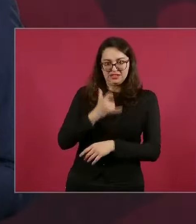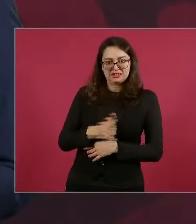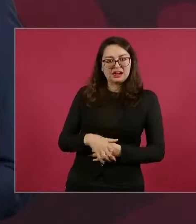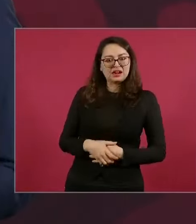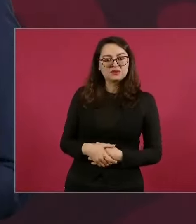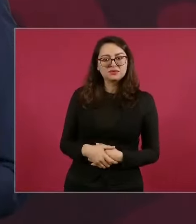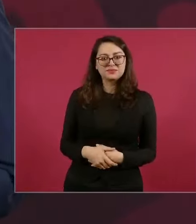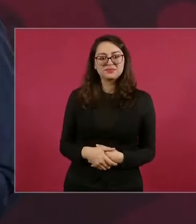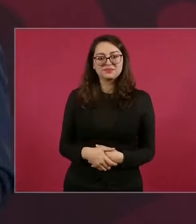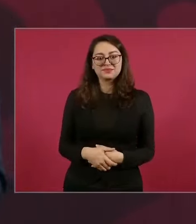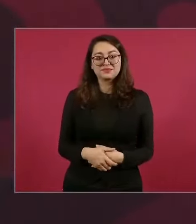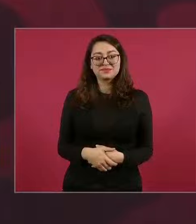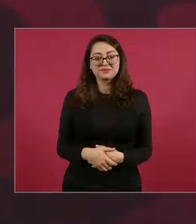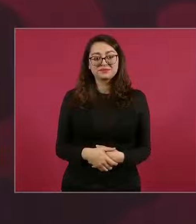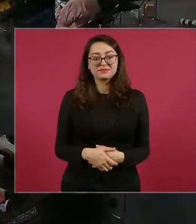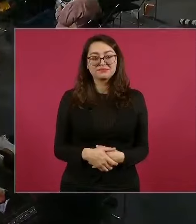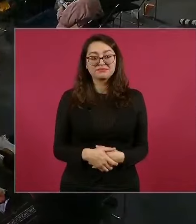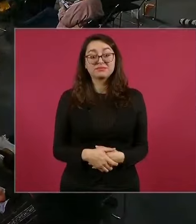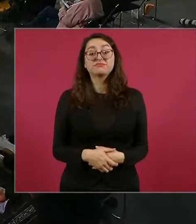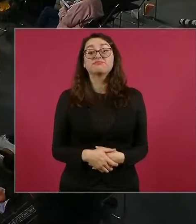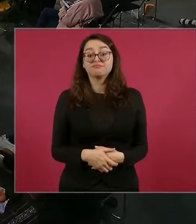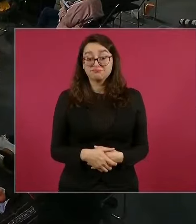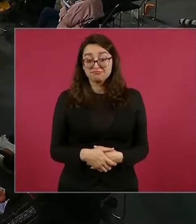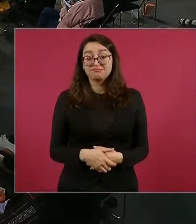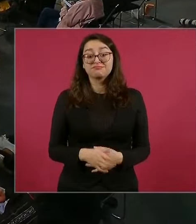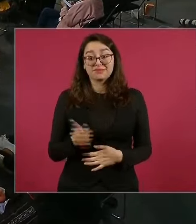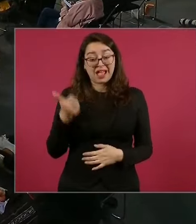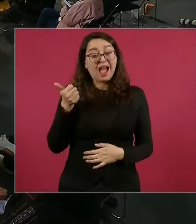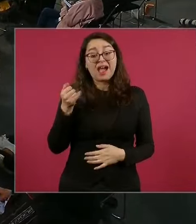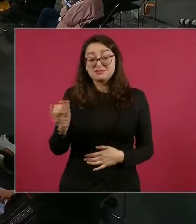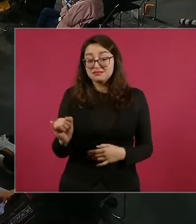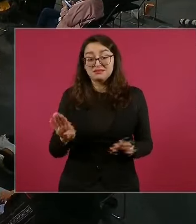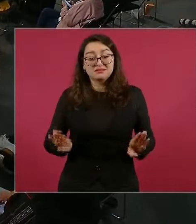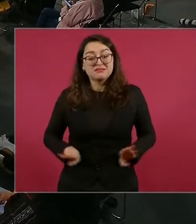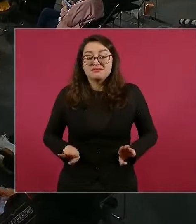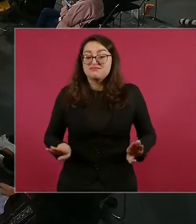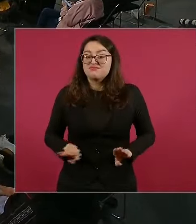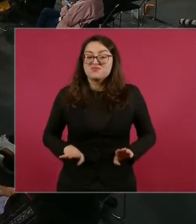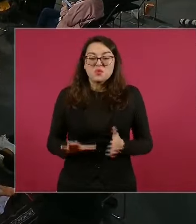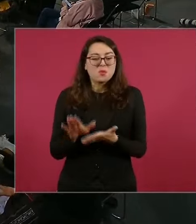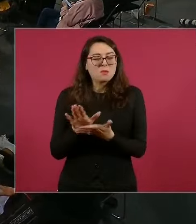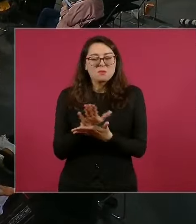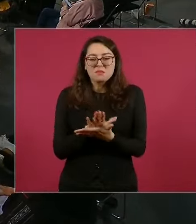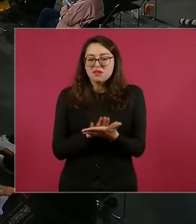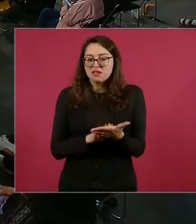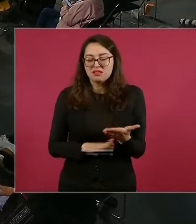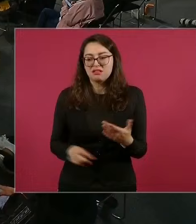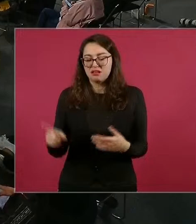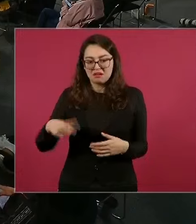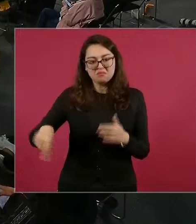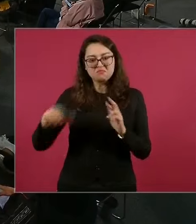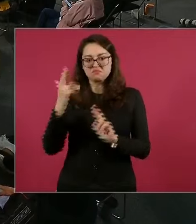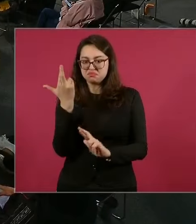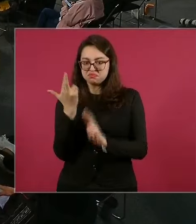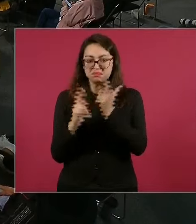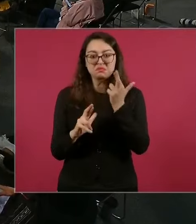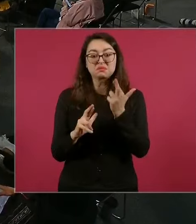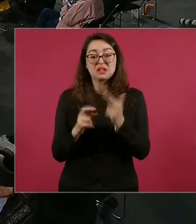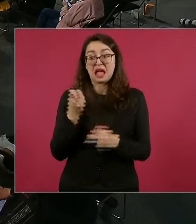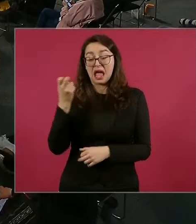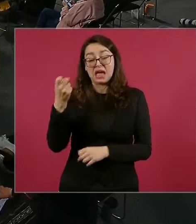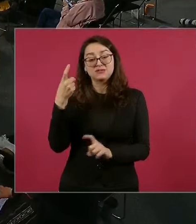a nivel de comunicación es muy, muy efectivo. Es decir, no dejar que te acusen y quedarte callado, como ocurría con otros presidentes y otros líderes, sino cada vez